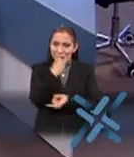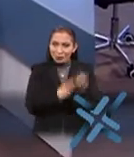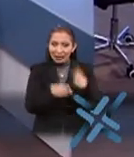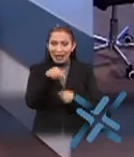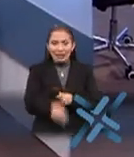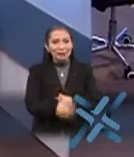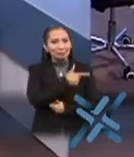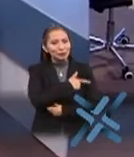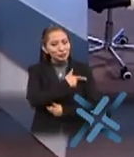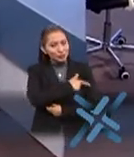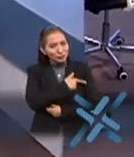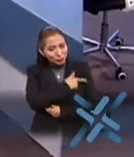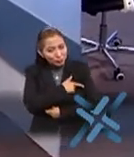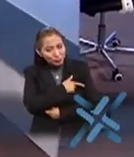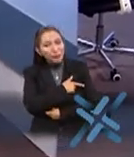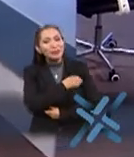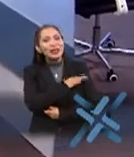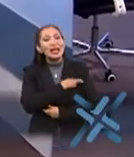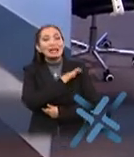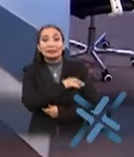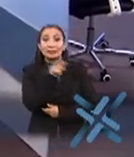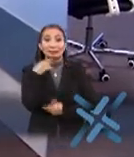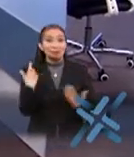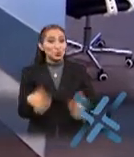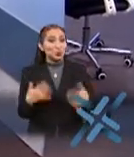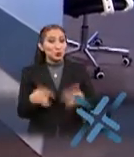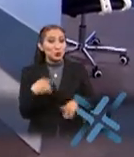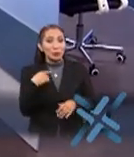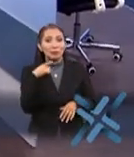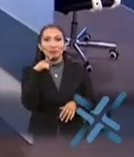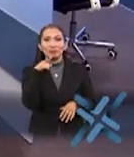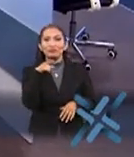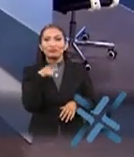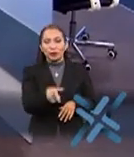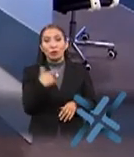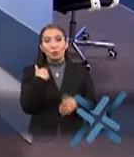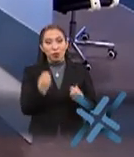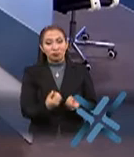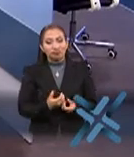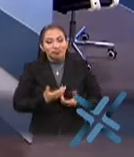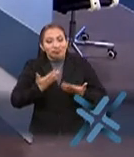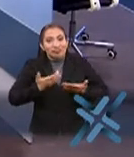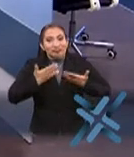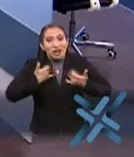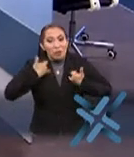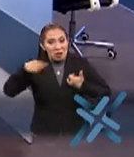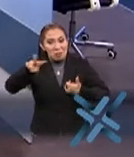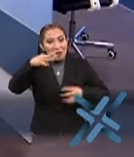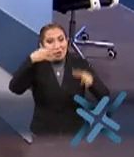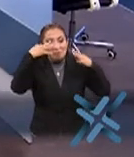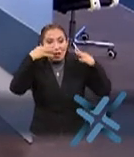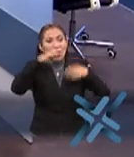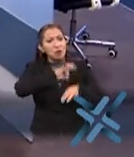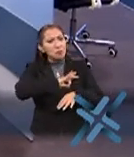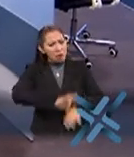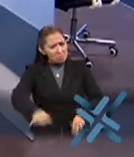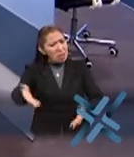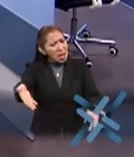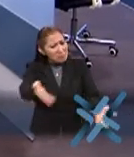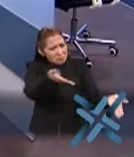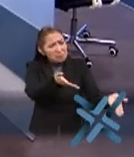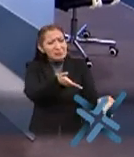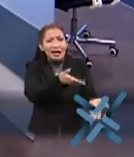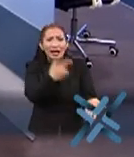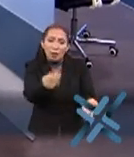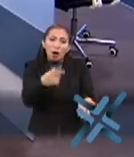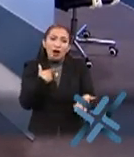Gracias. Un verdadero placer, felicidades. Gracias. Que va a ser una fuente de inspiración para muchos jóvenes que nos están viendo, de que sí se puede, Claro que sí. tomando